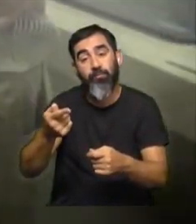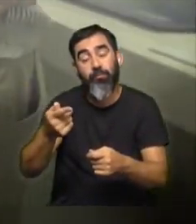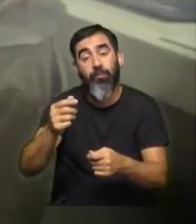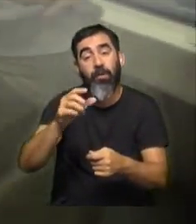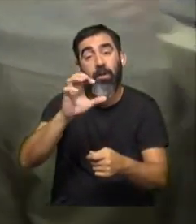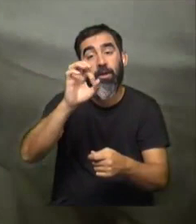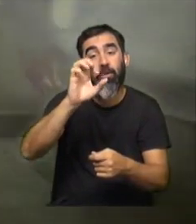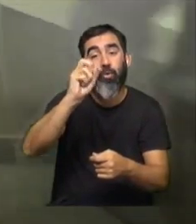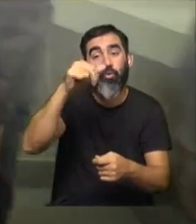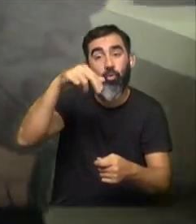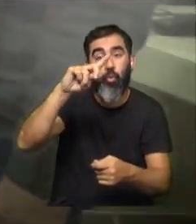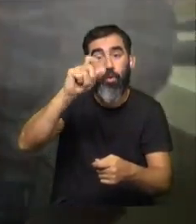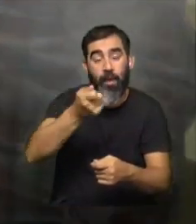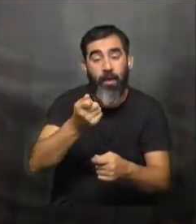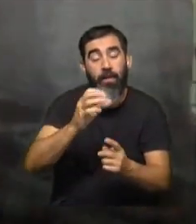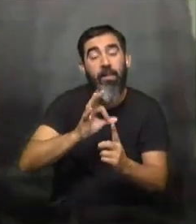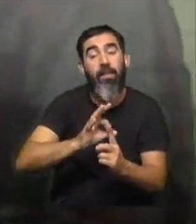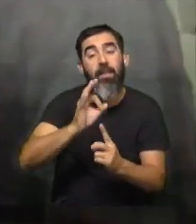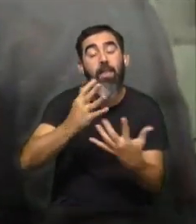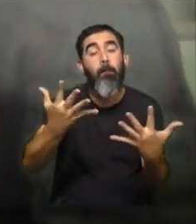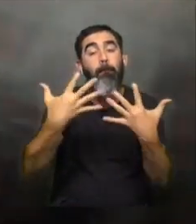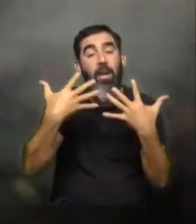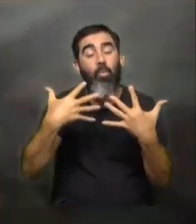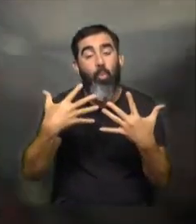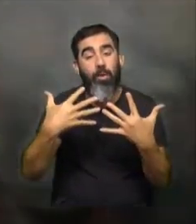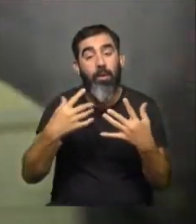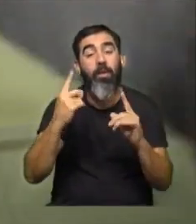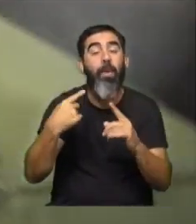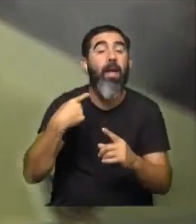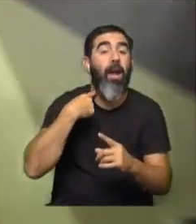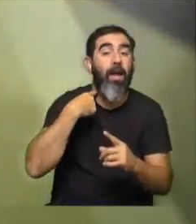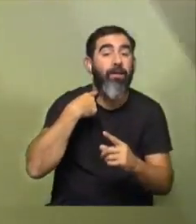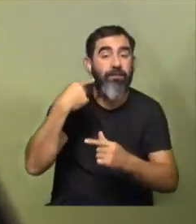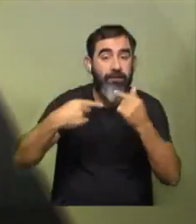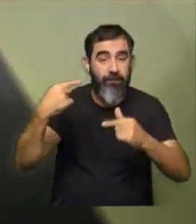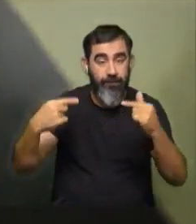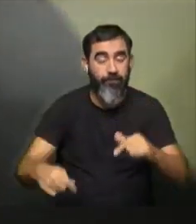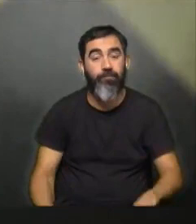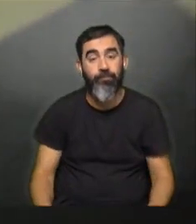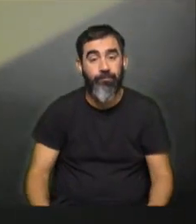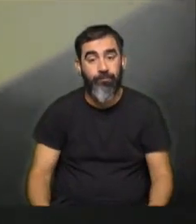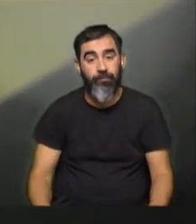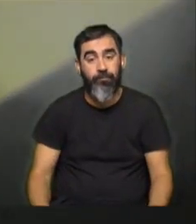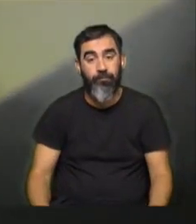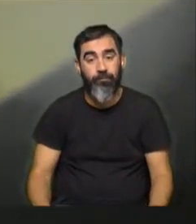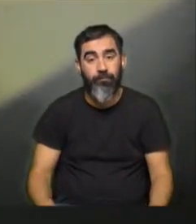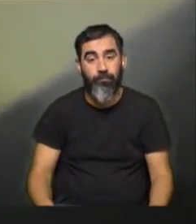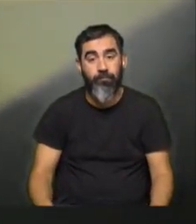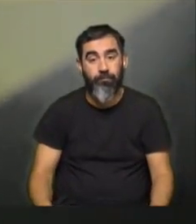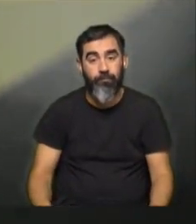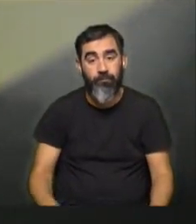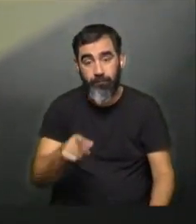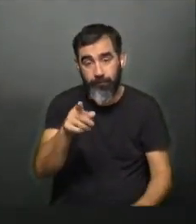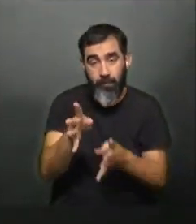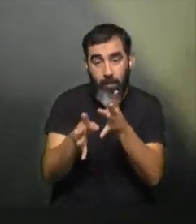sensor de temperatura y de composición de gases, que es un equipo texto que